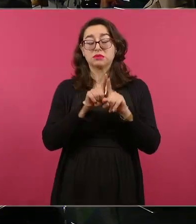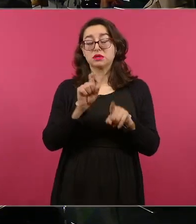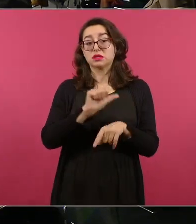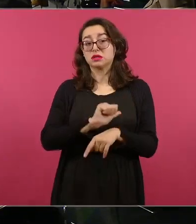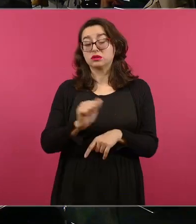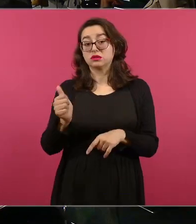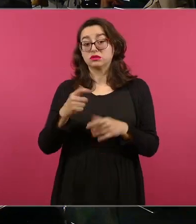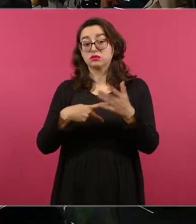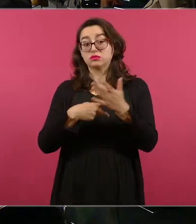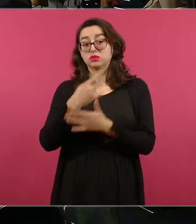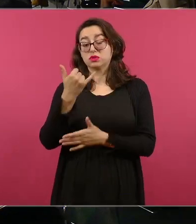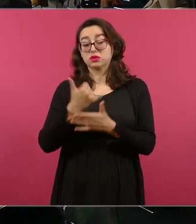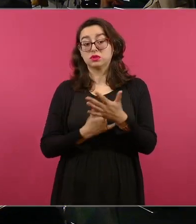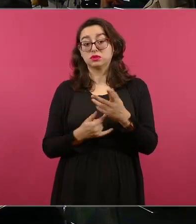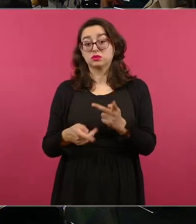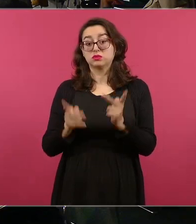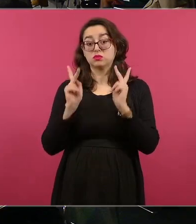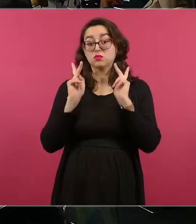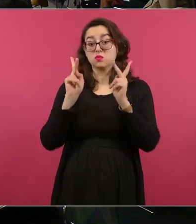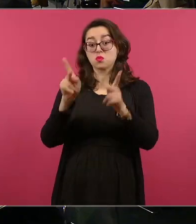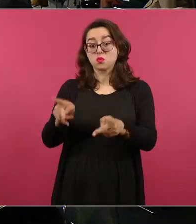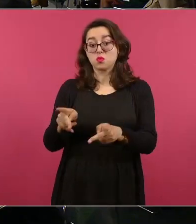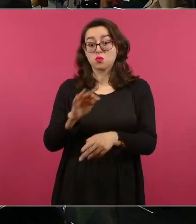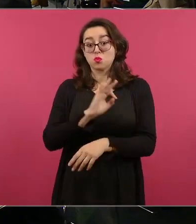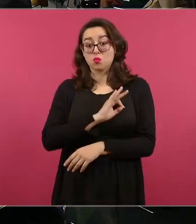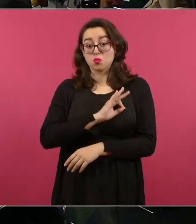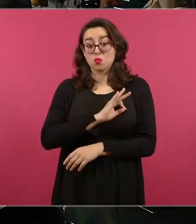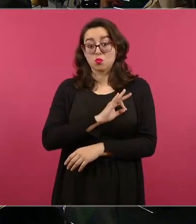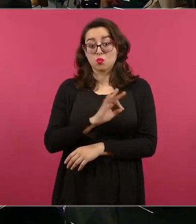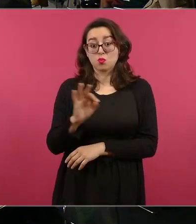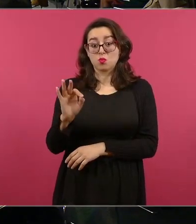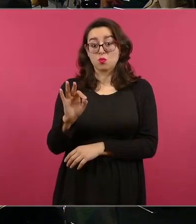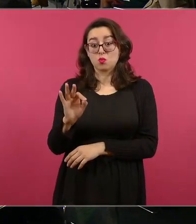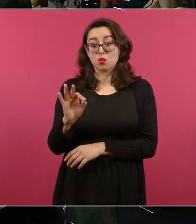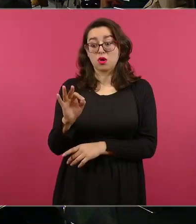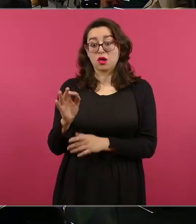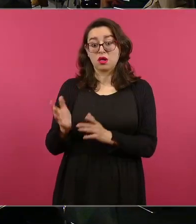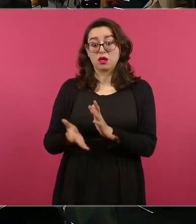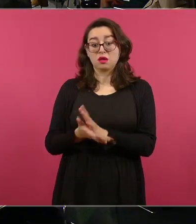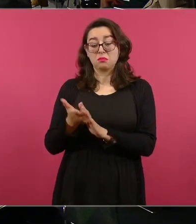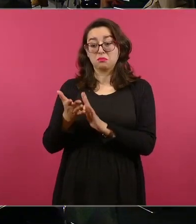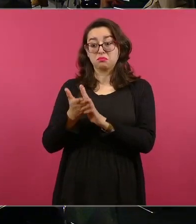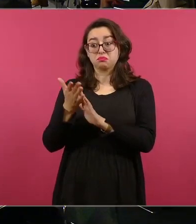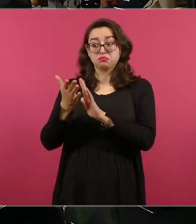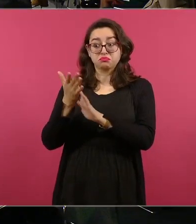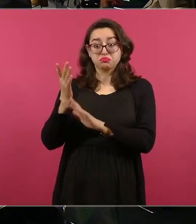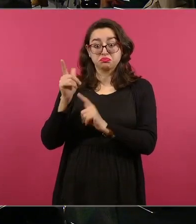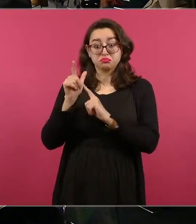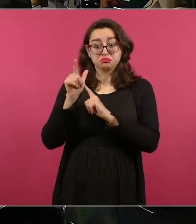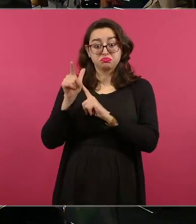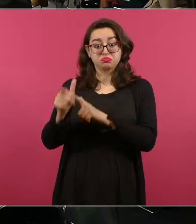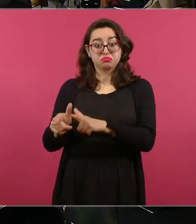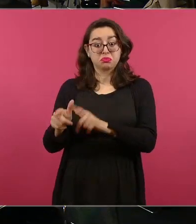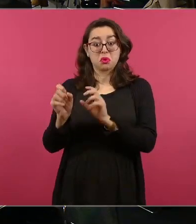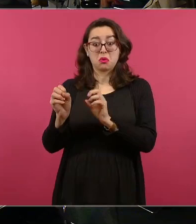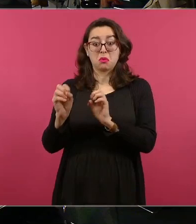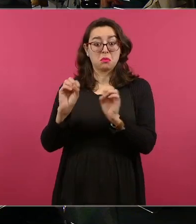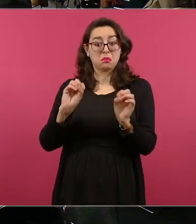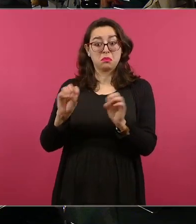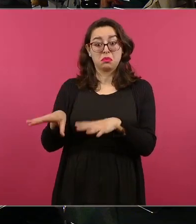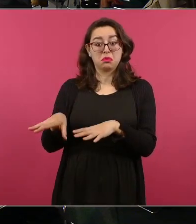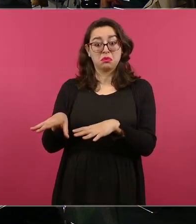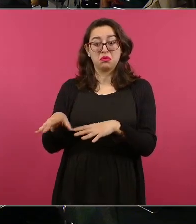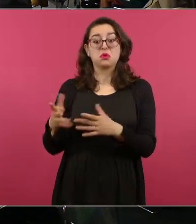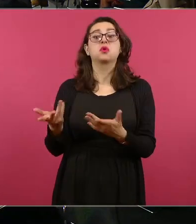quedó como el, o va a quedar para el olvido, como todos los demás presidentes me preguntaron allá en Choice.